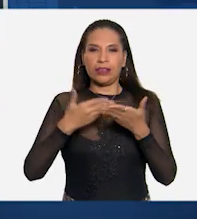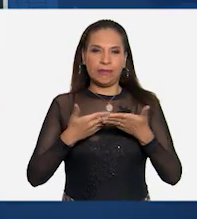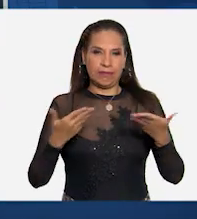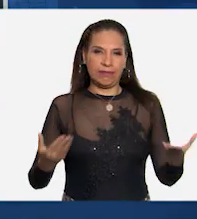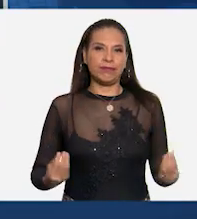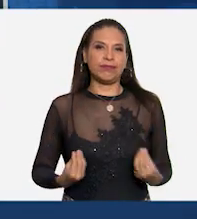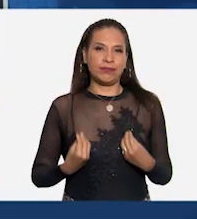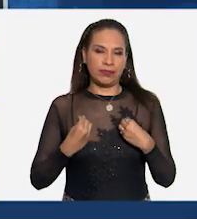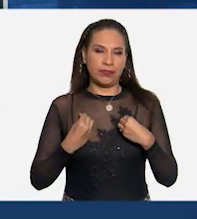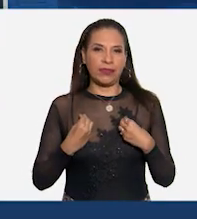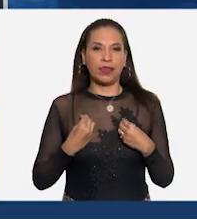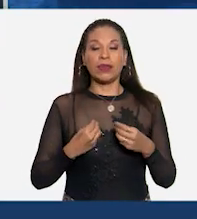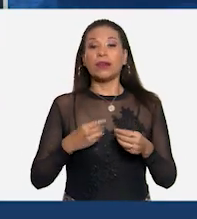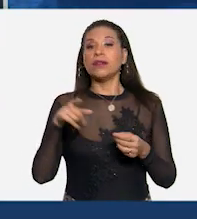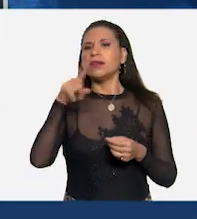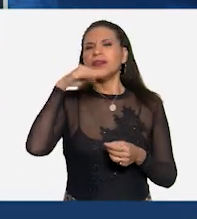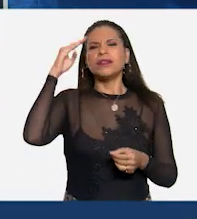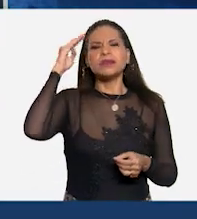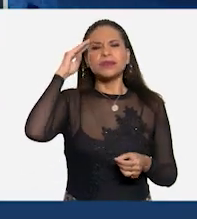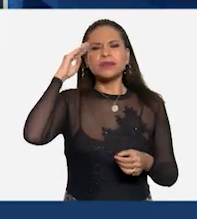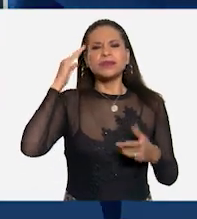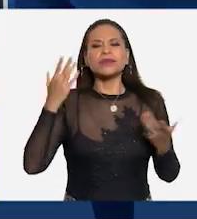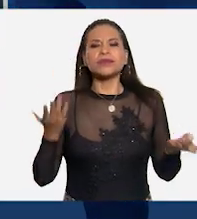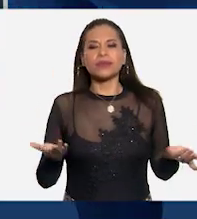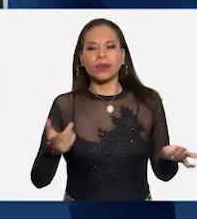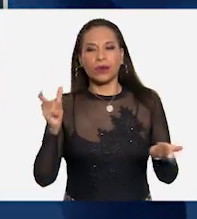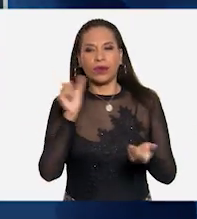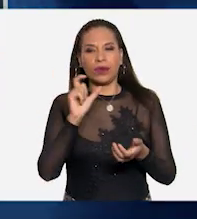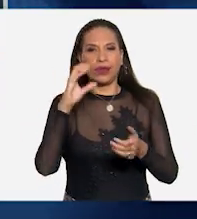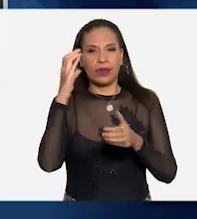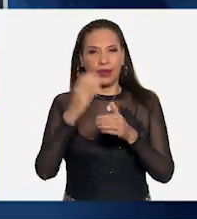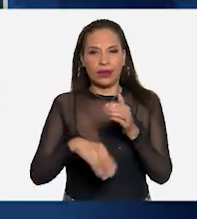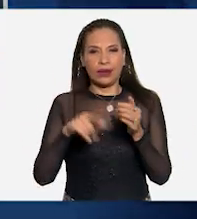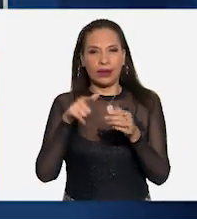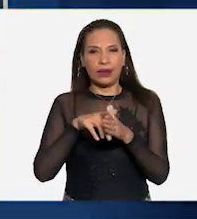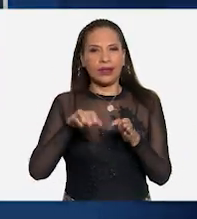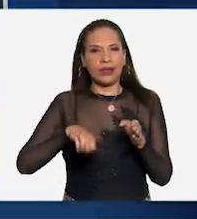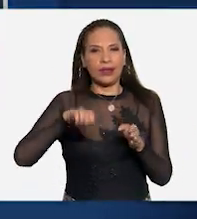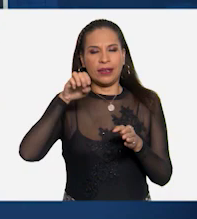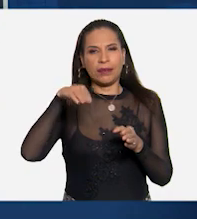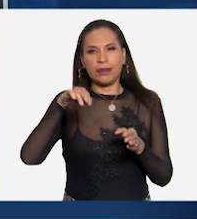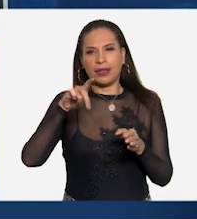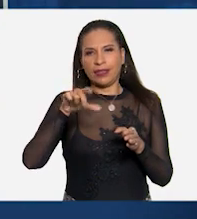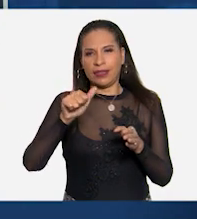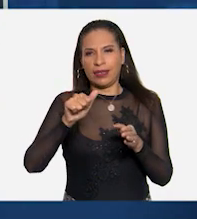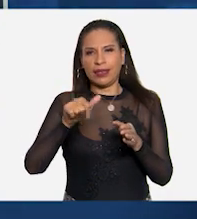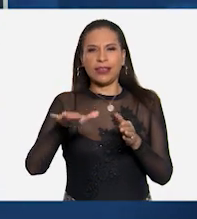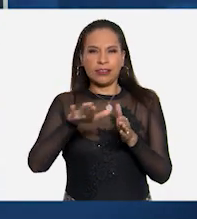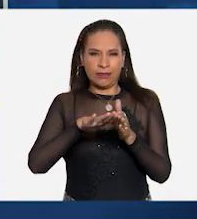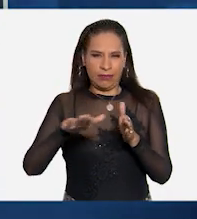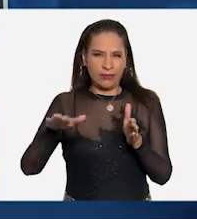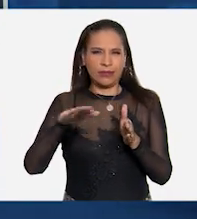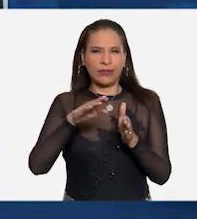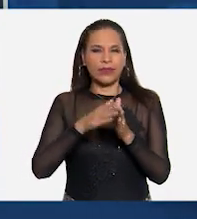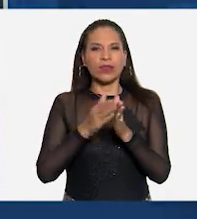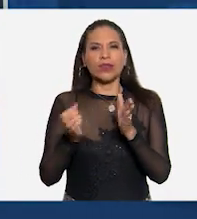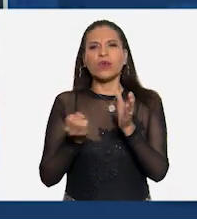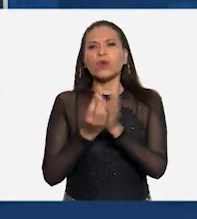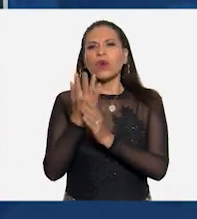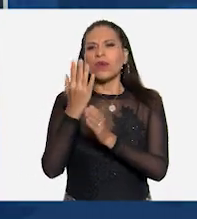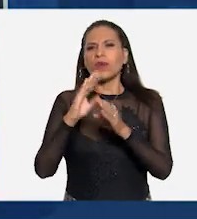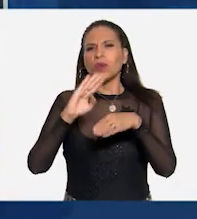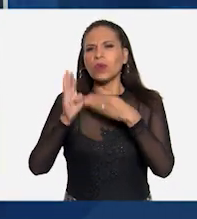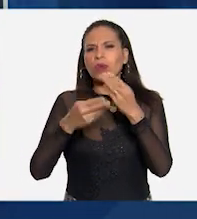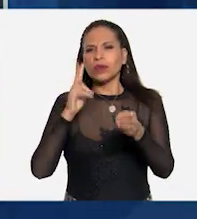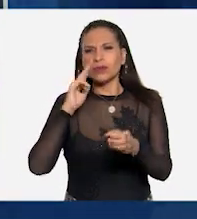días. Pensemos que cuando termina la Edad Media, se descubre el Nuevo Mundo. Y entonces